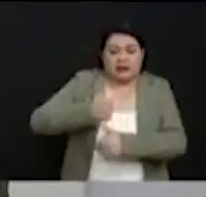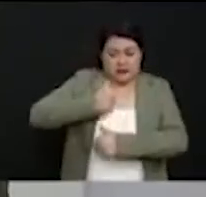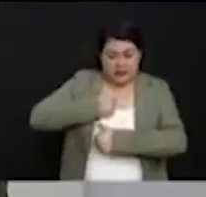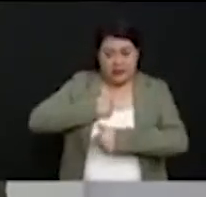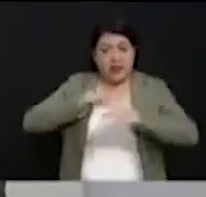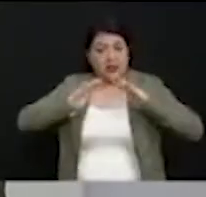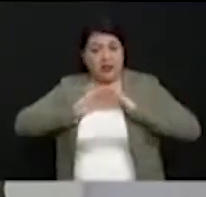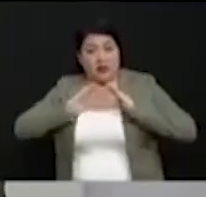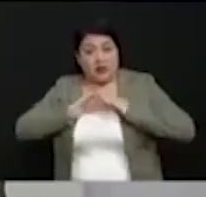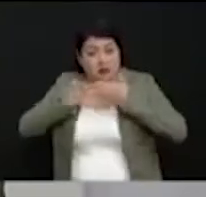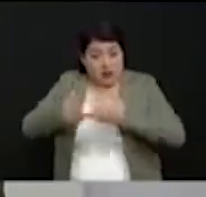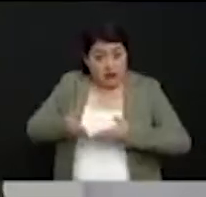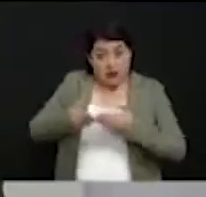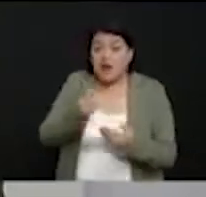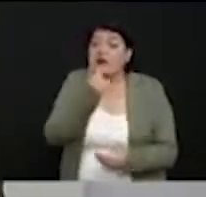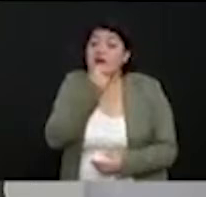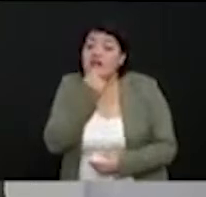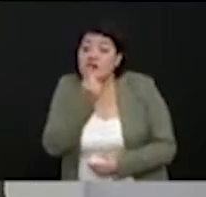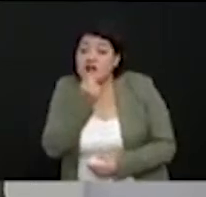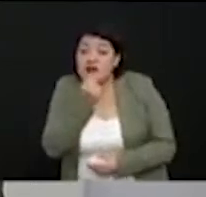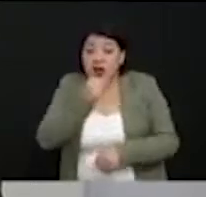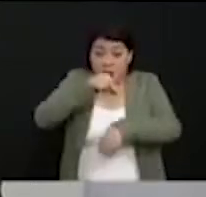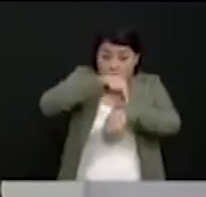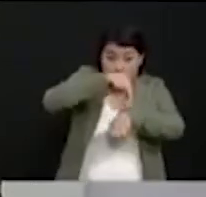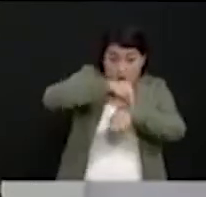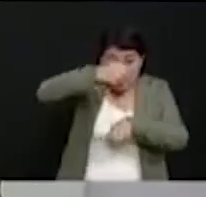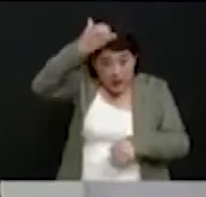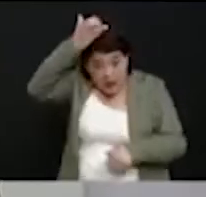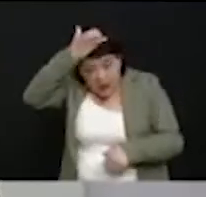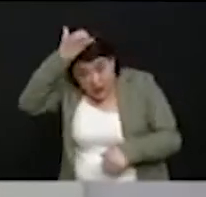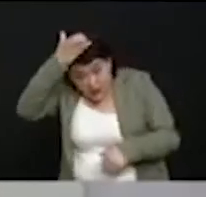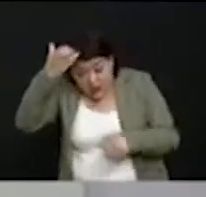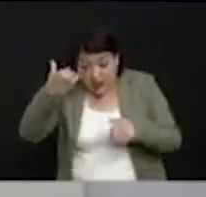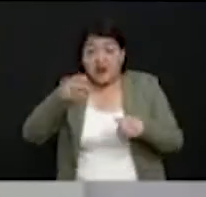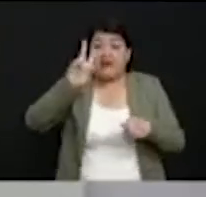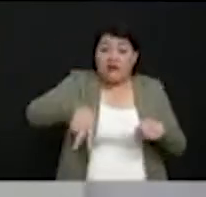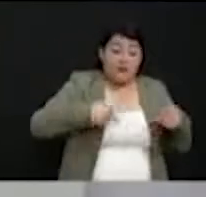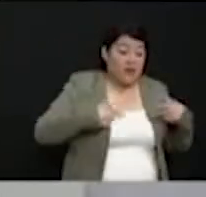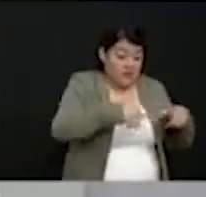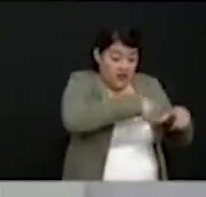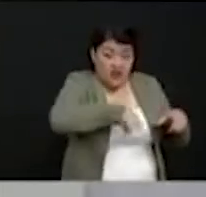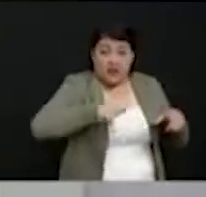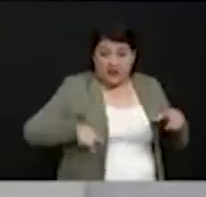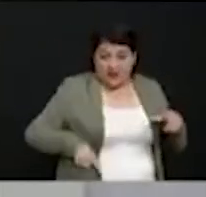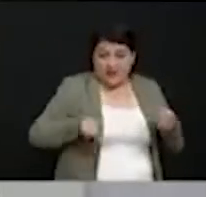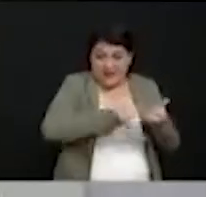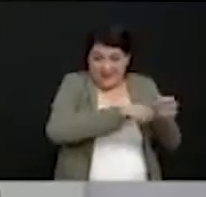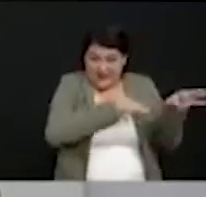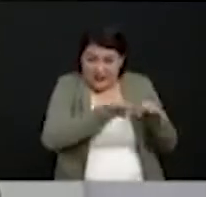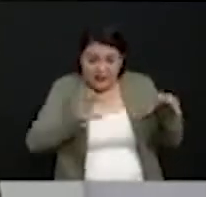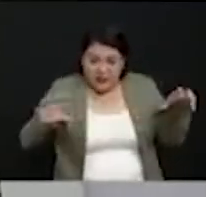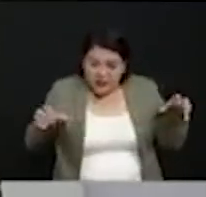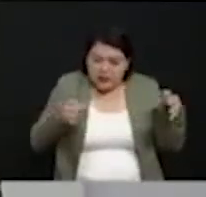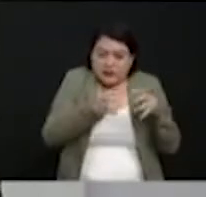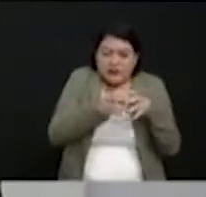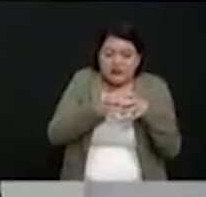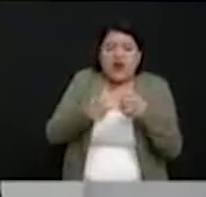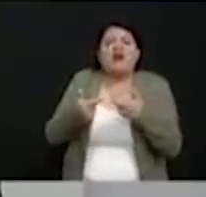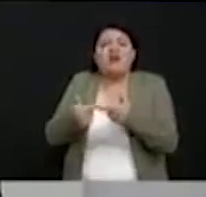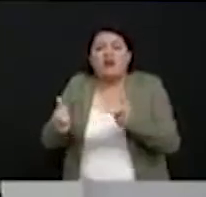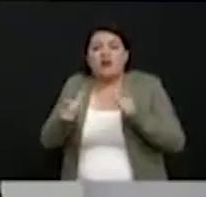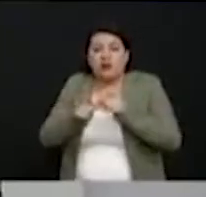marinos policías médicos enfermeras y funcionarios han trabajado al lado de